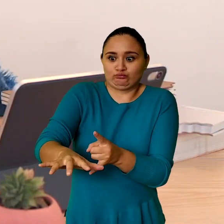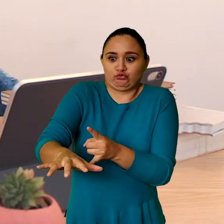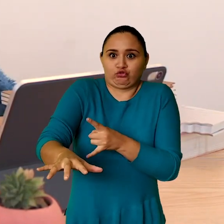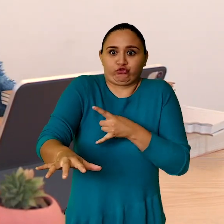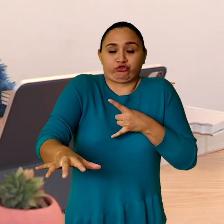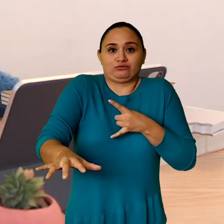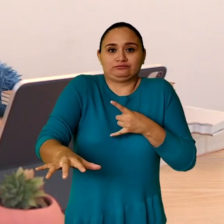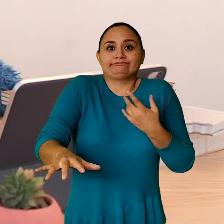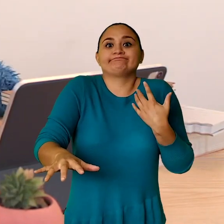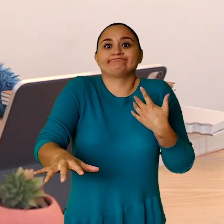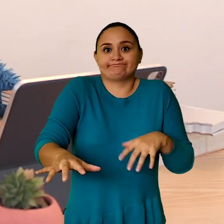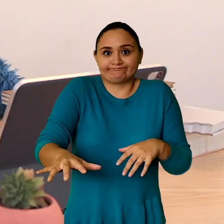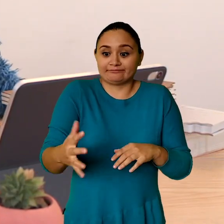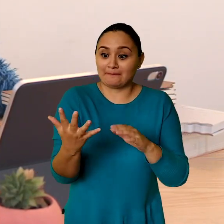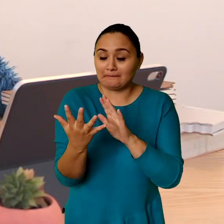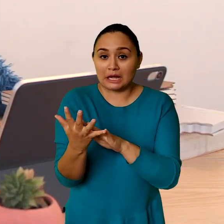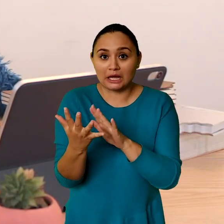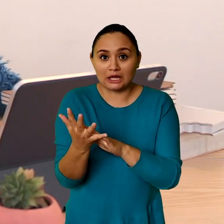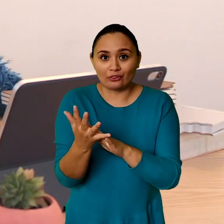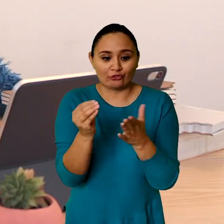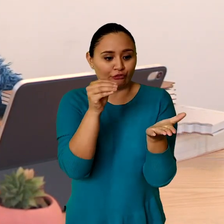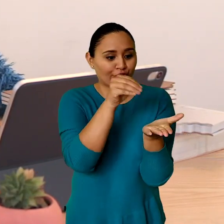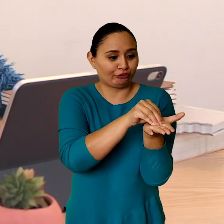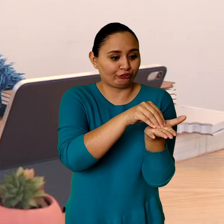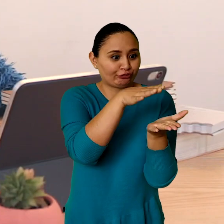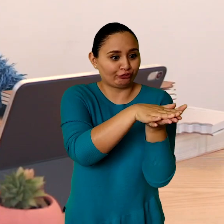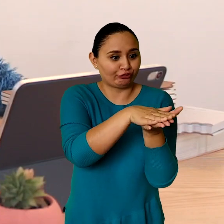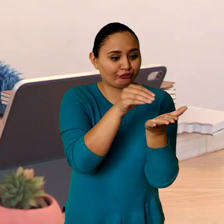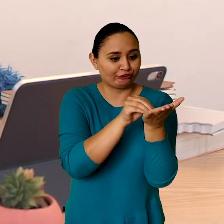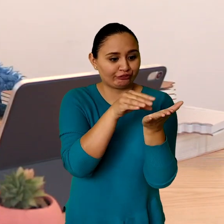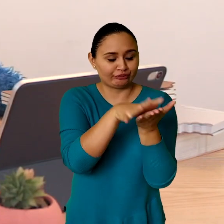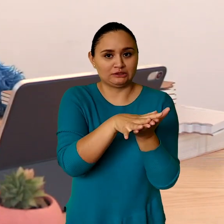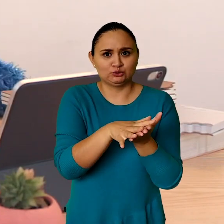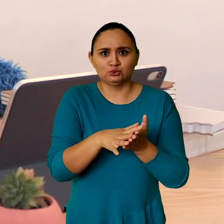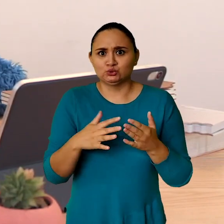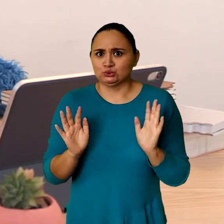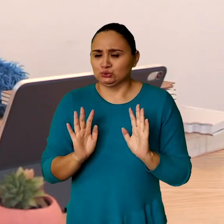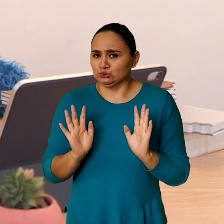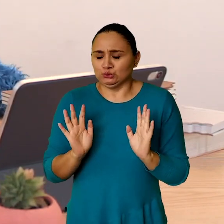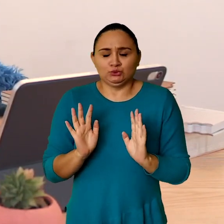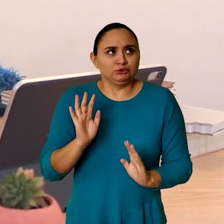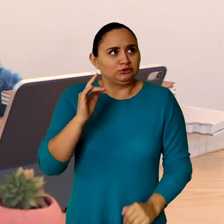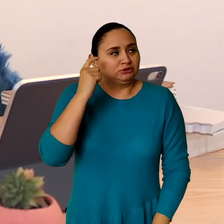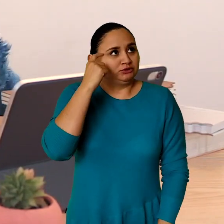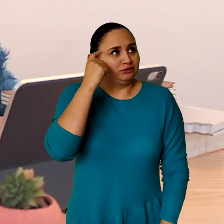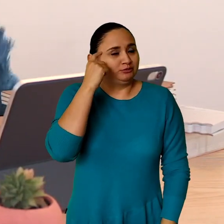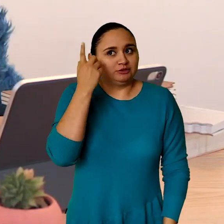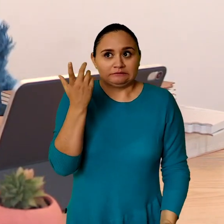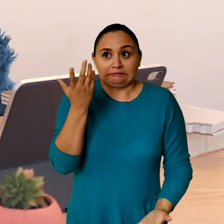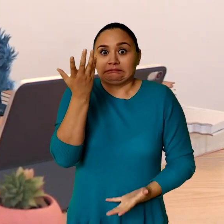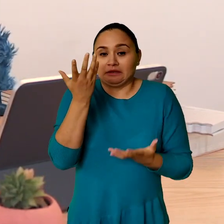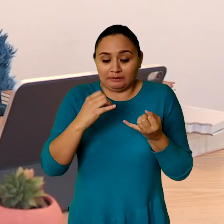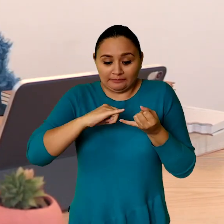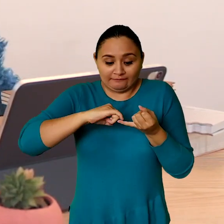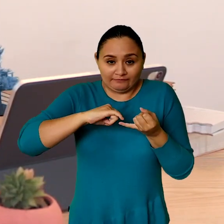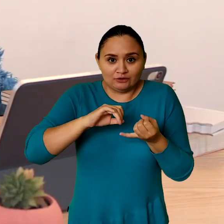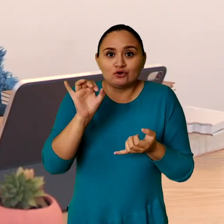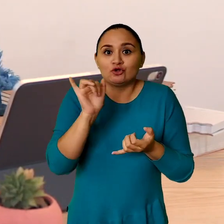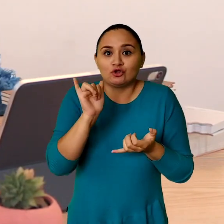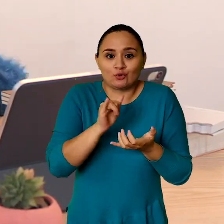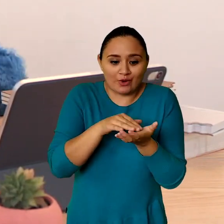virus, ellos pegarse a nuestras manos. ¡Ay, no! Yo imaginar que virus ser